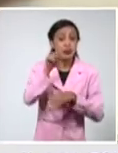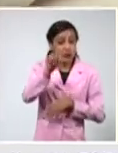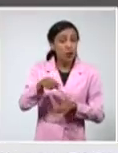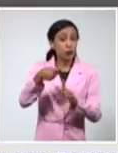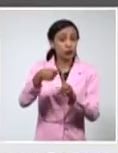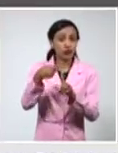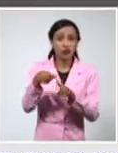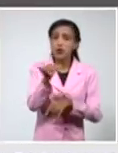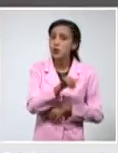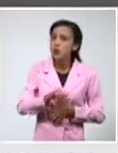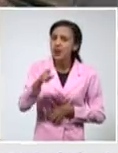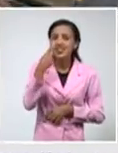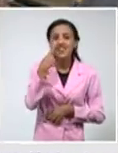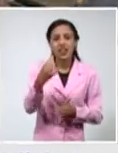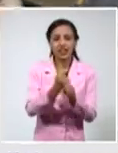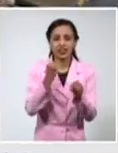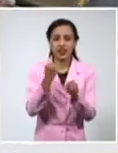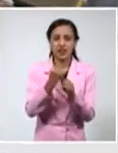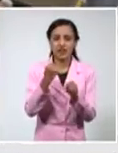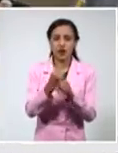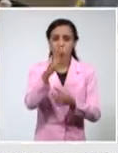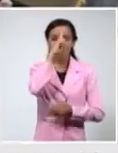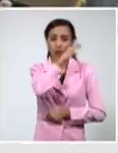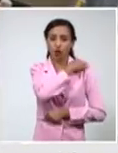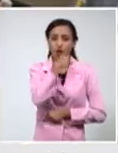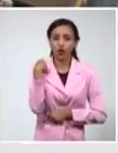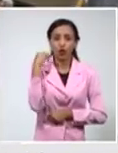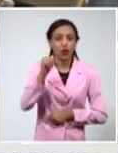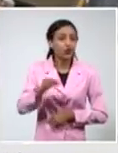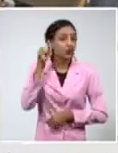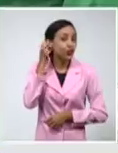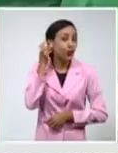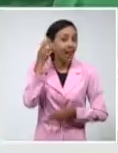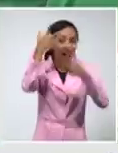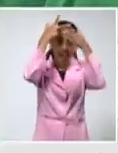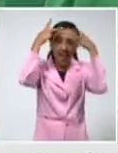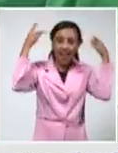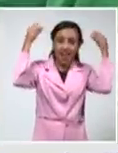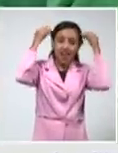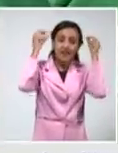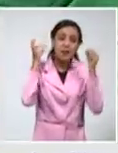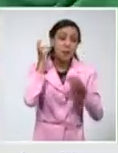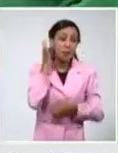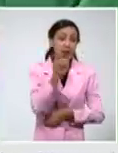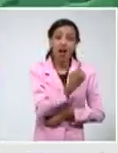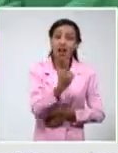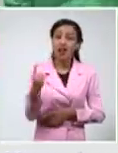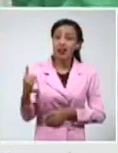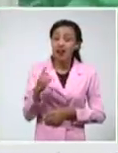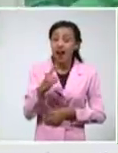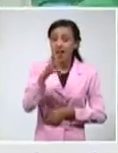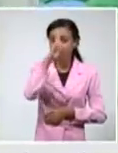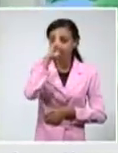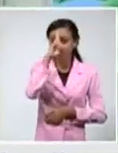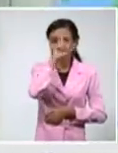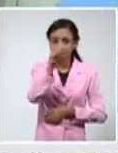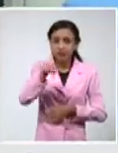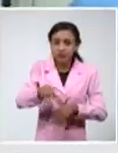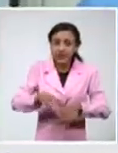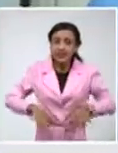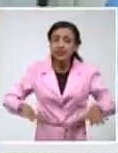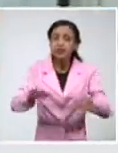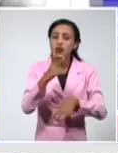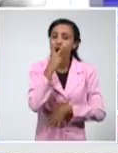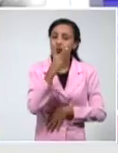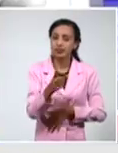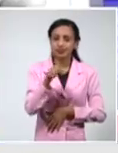las doctoras y enfermeras de cada área de salud, en fin, en cada sector que enfrenta la actual contingencia